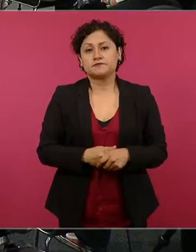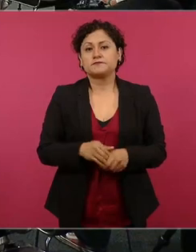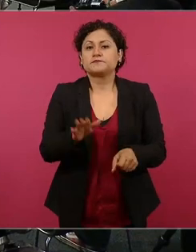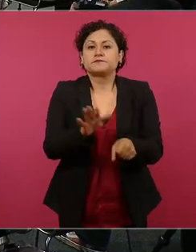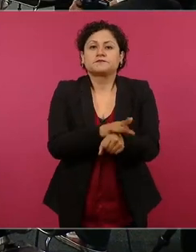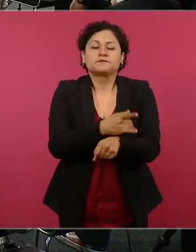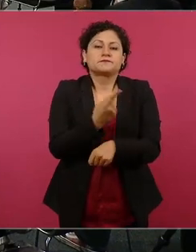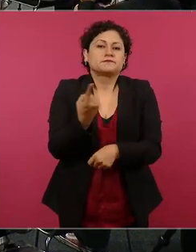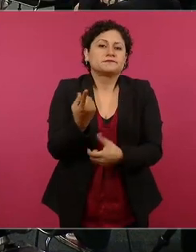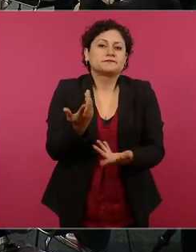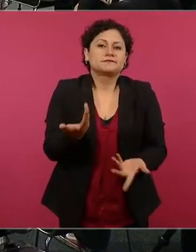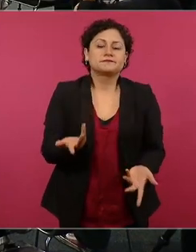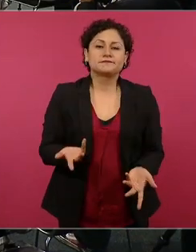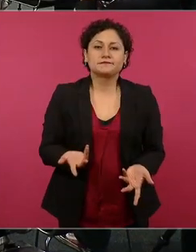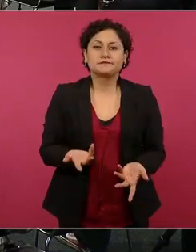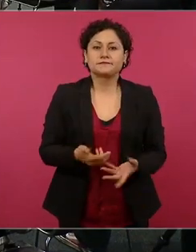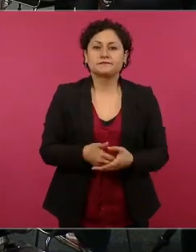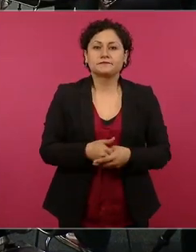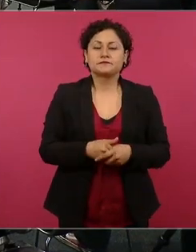no podemos